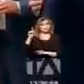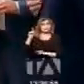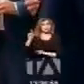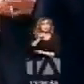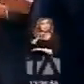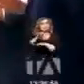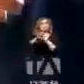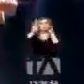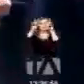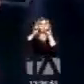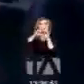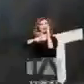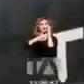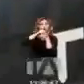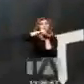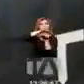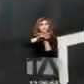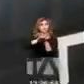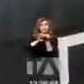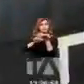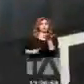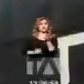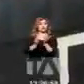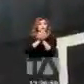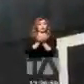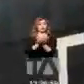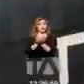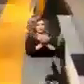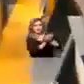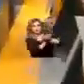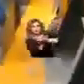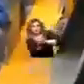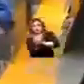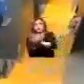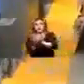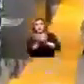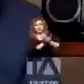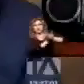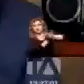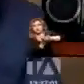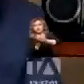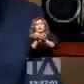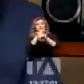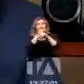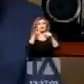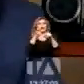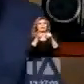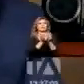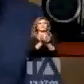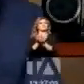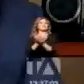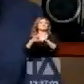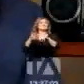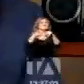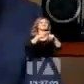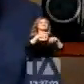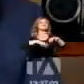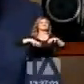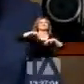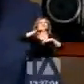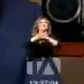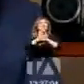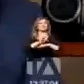de seguridad sanitaria que se efectúa en los buques que arriban a los diferentes puertos del país. El capitán de la embarcación